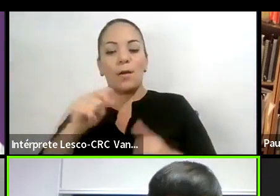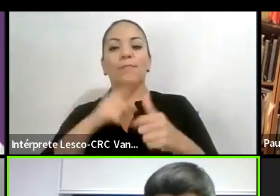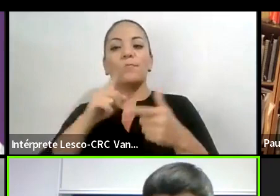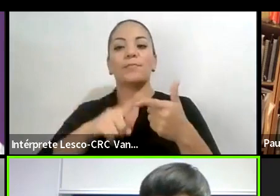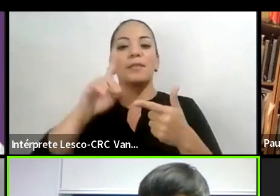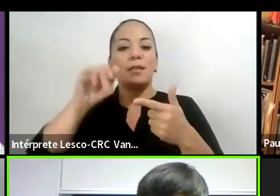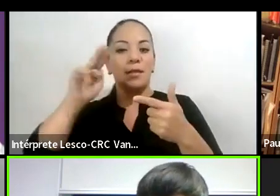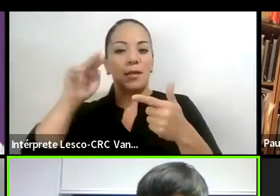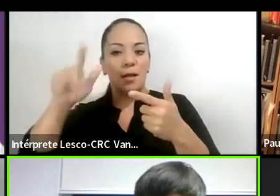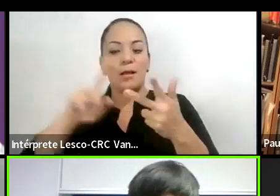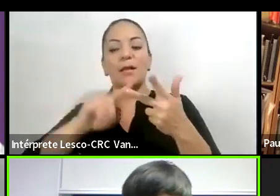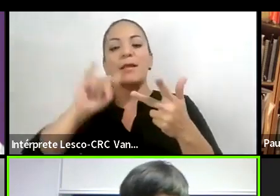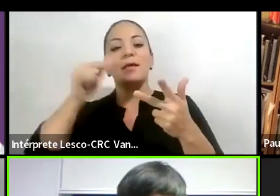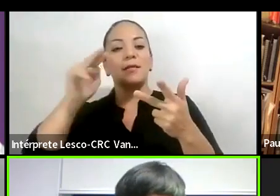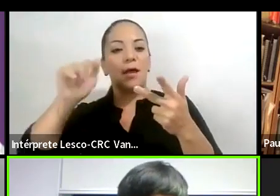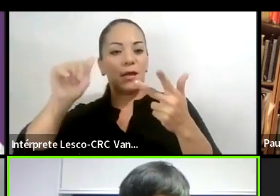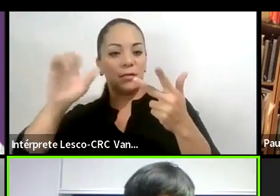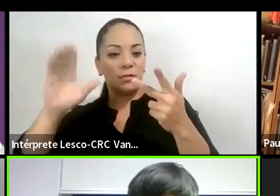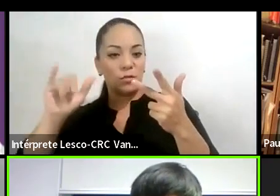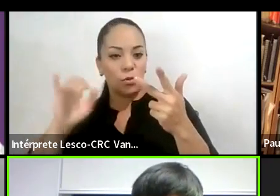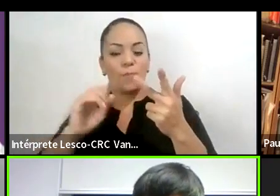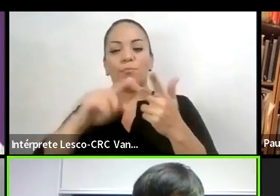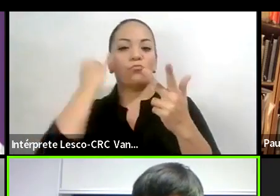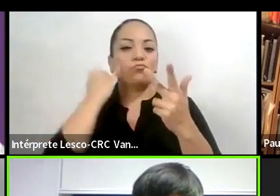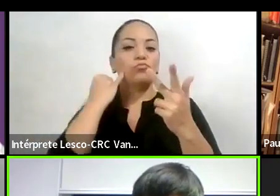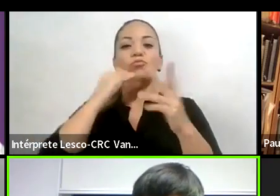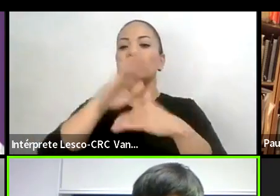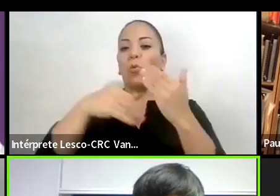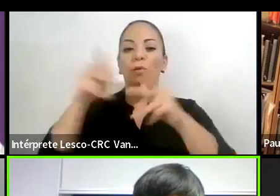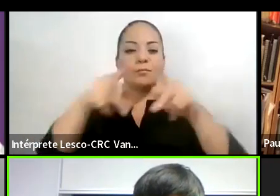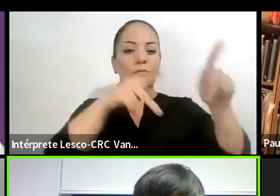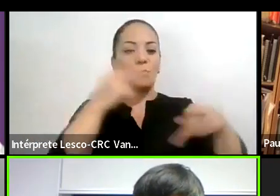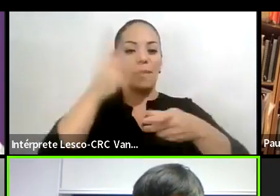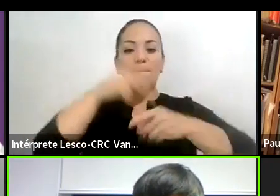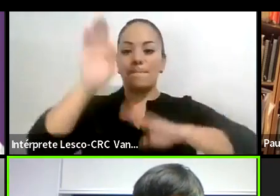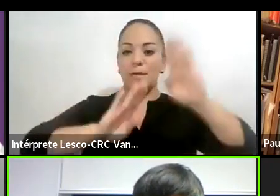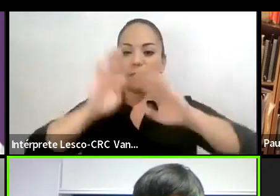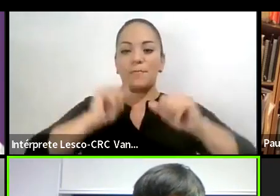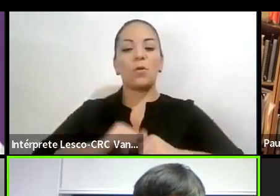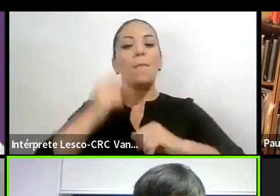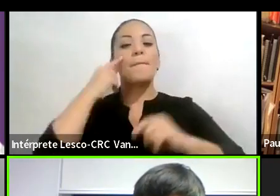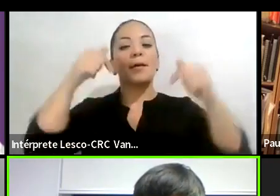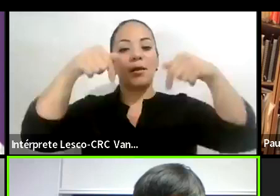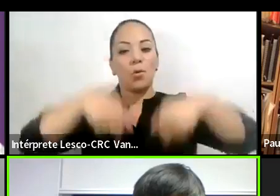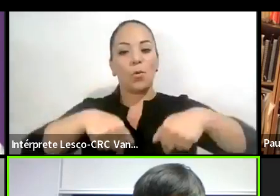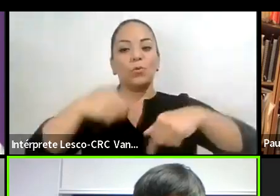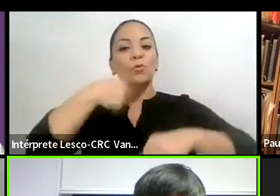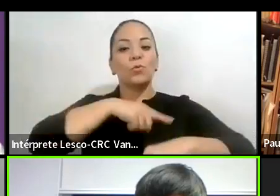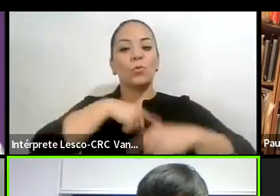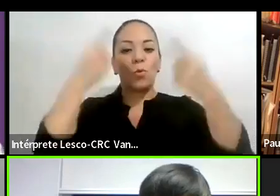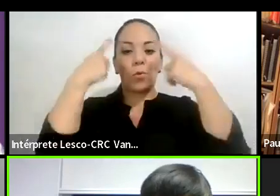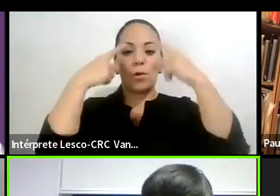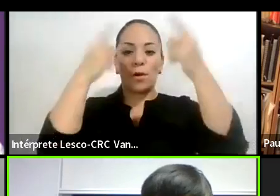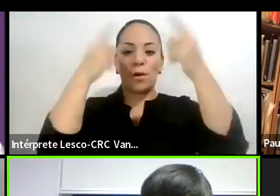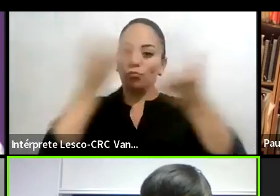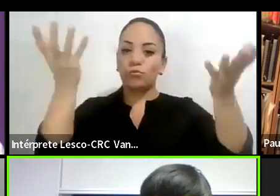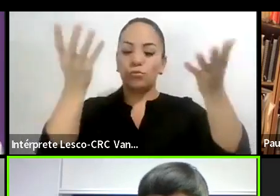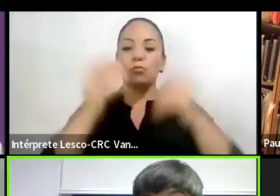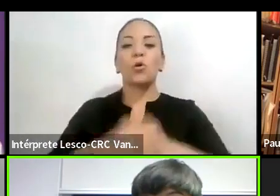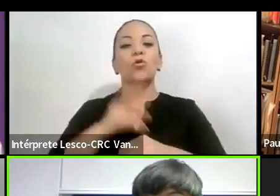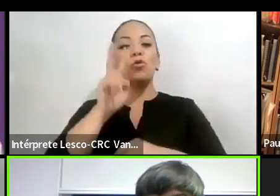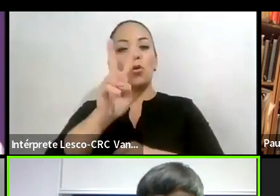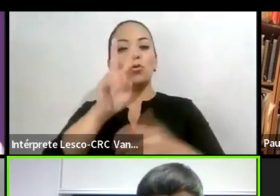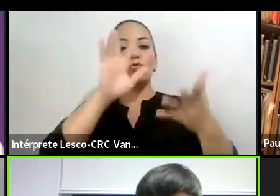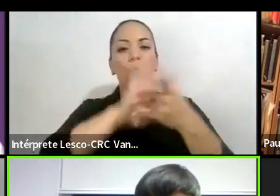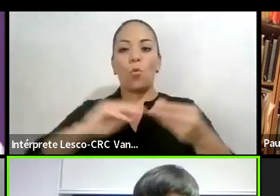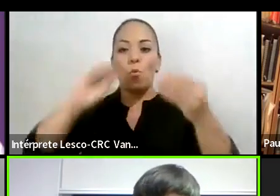Gómez, Ignacio Álvarez y todas las otras personas que hayan participado para que hoy día estemos lanzando estos dos cuentos que